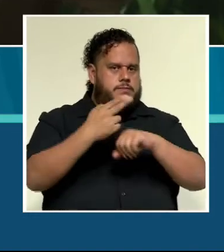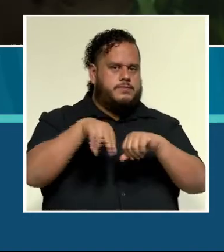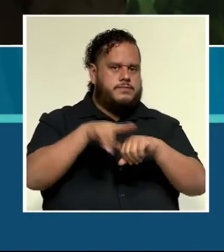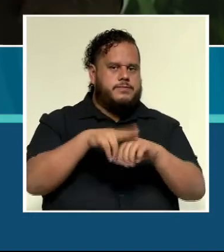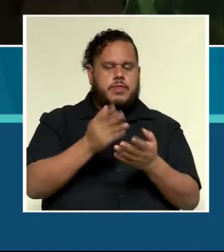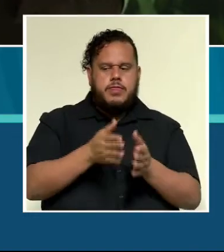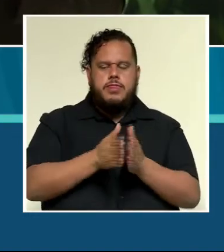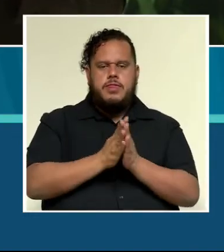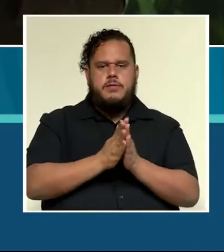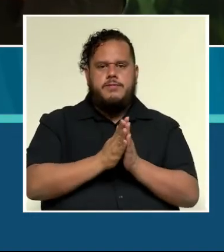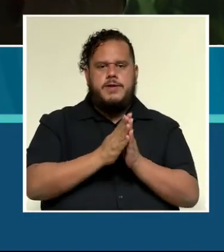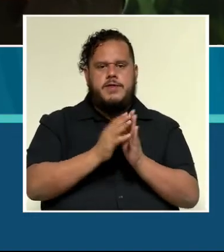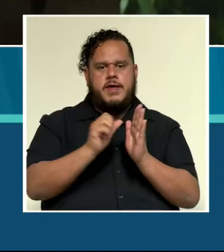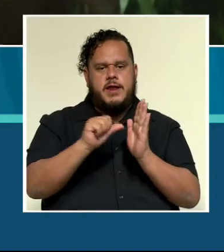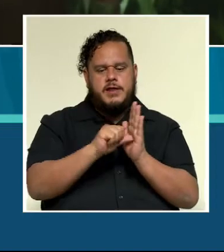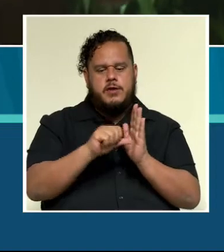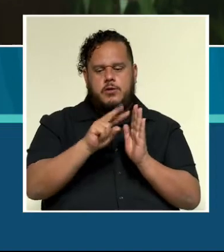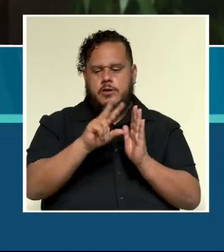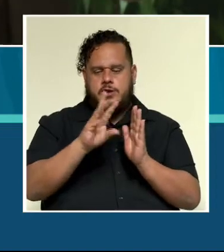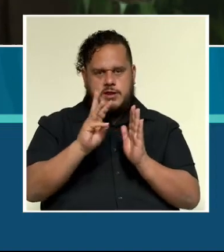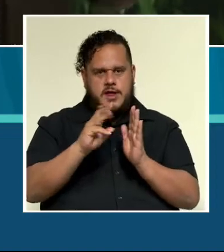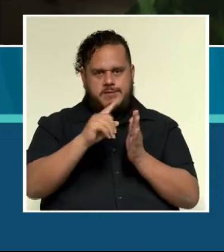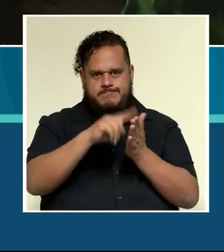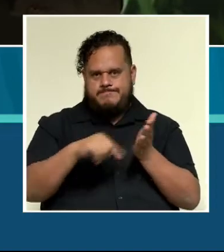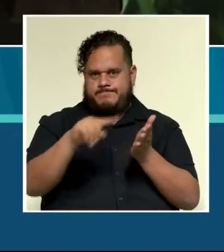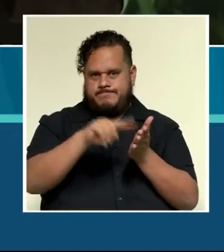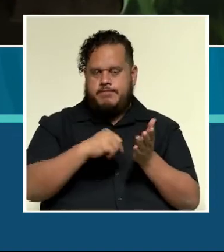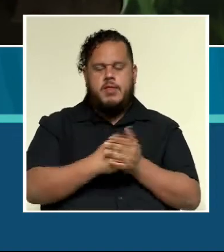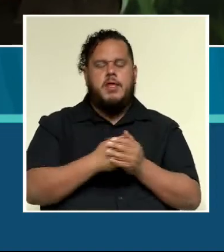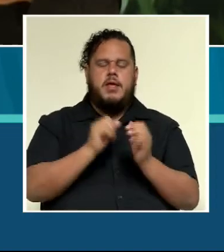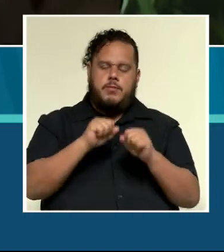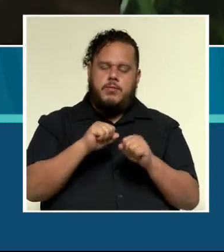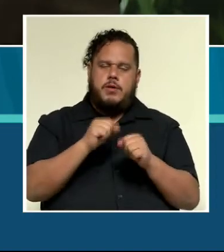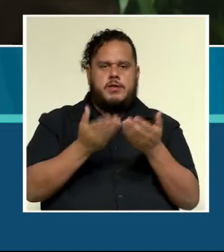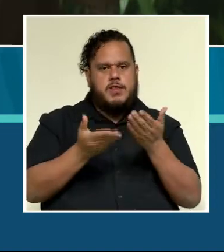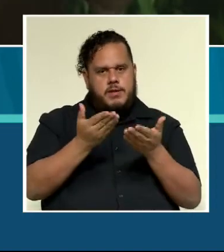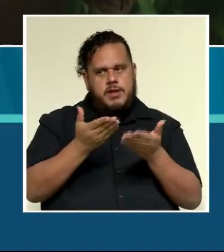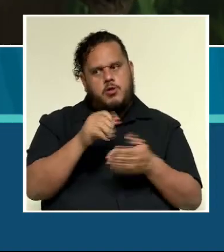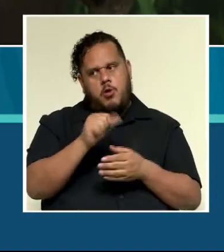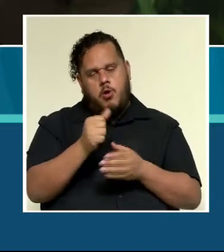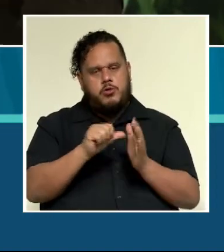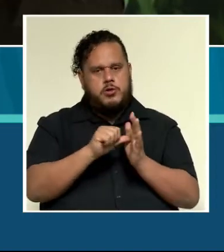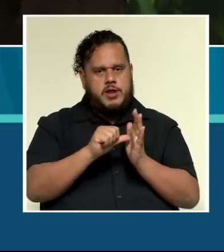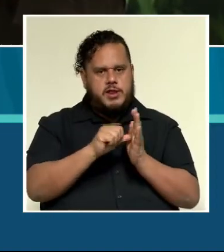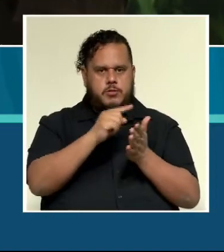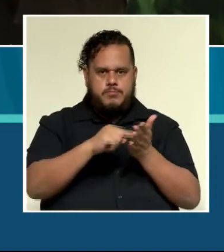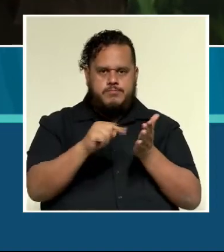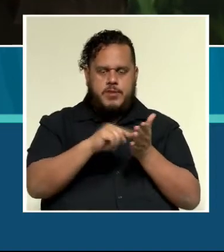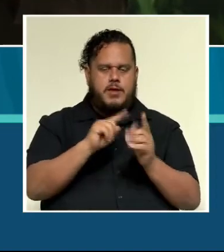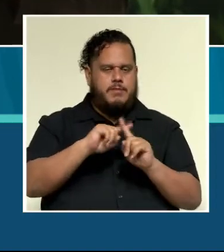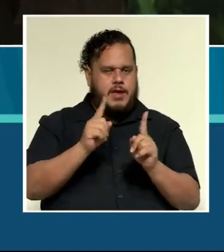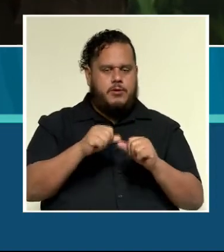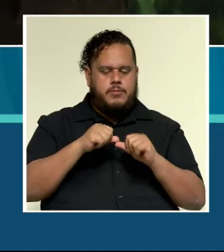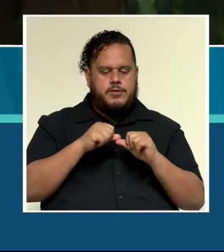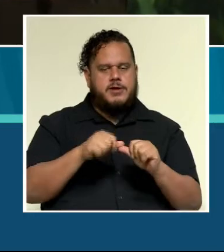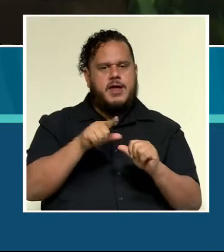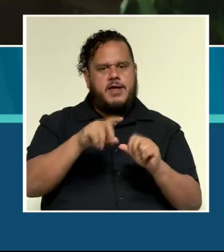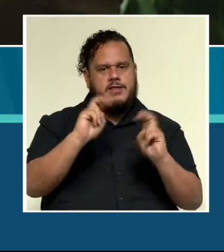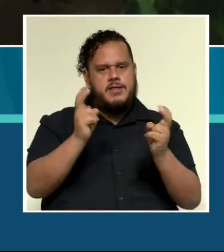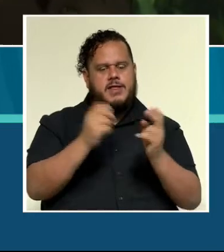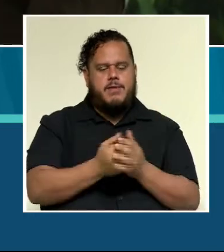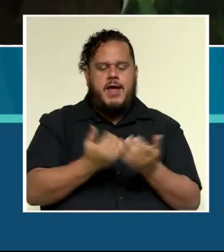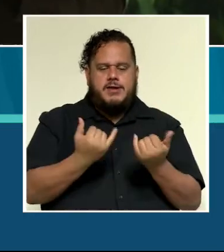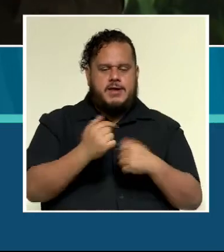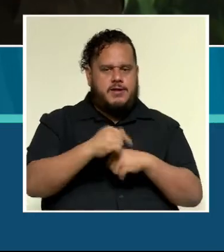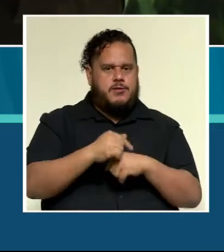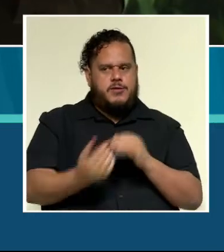este artículo 26 y bueno, podrían haber algunos otros, pero bueno, vamos a estar dando seguimiento, por supuesto, a este tema. De momento